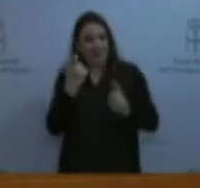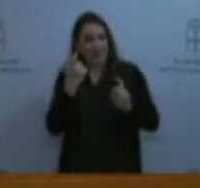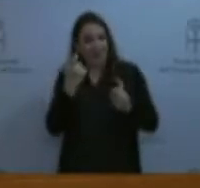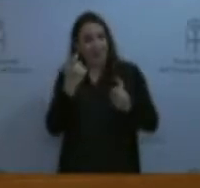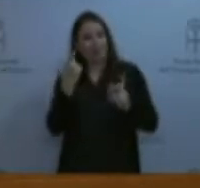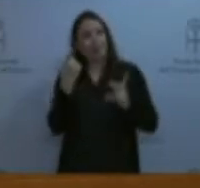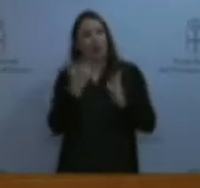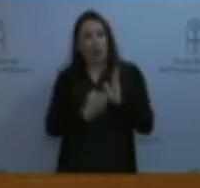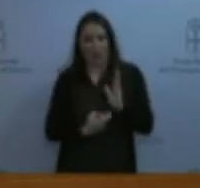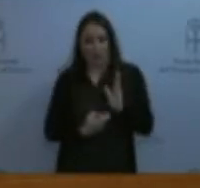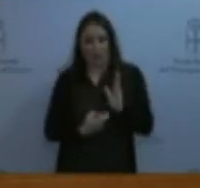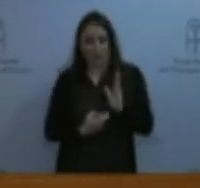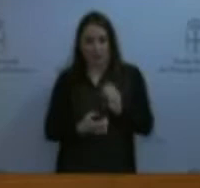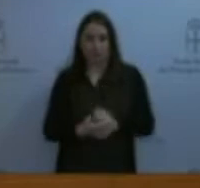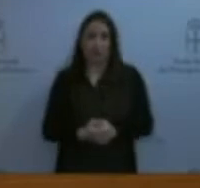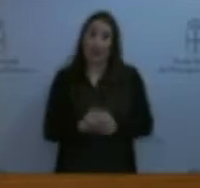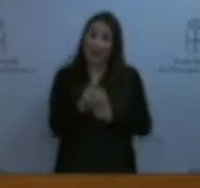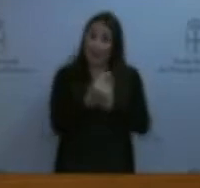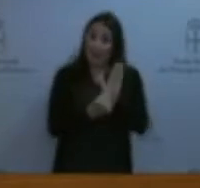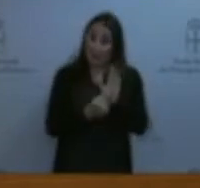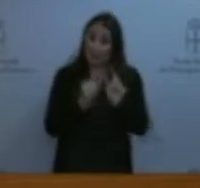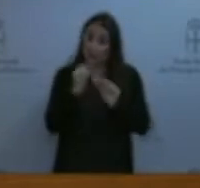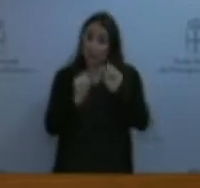¿Tenemos una mejoría en los datos de contaminación?